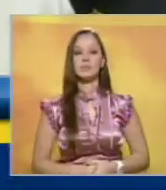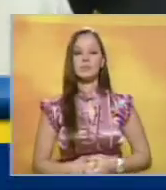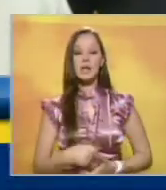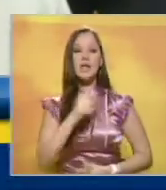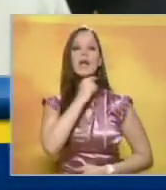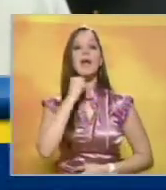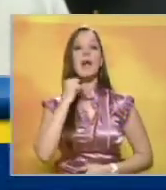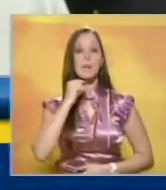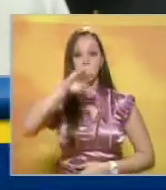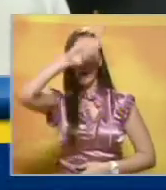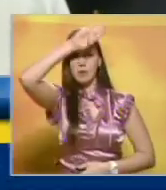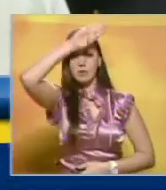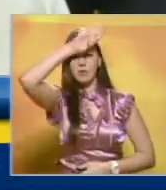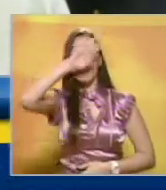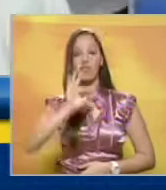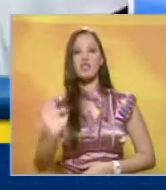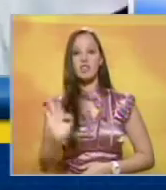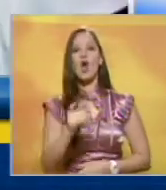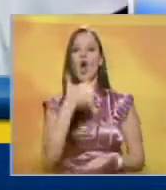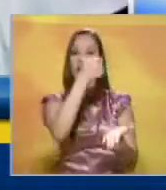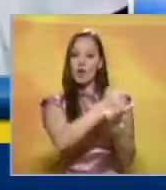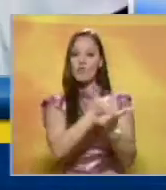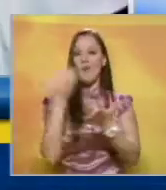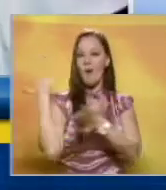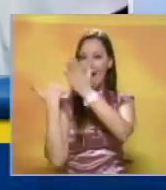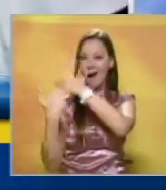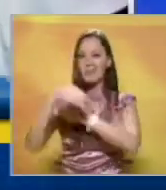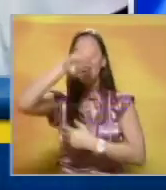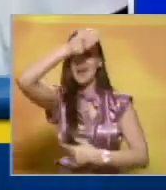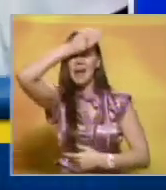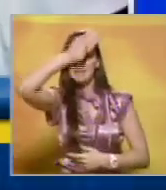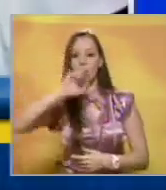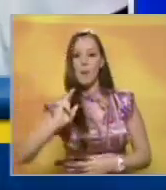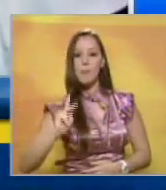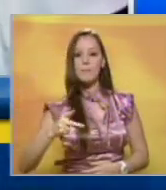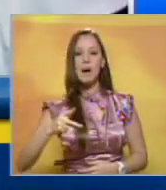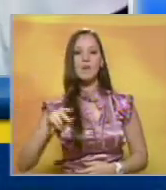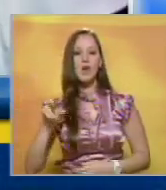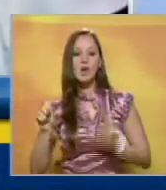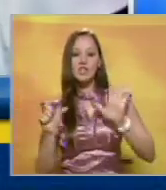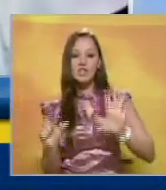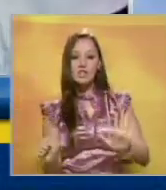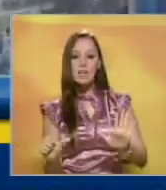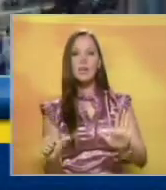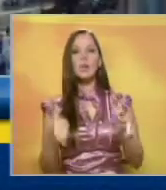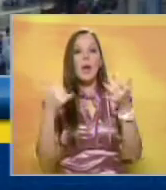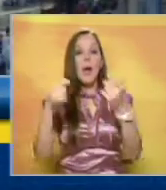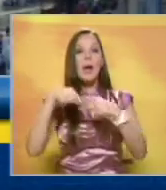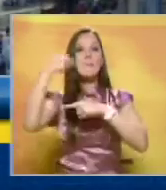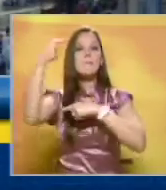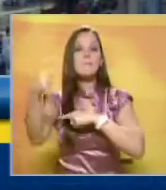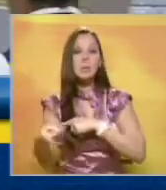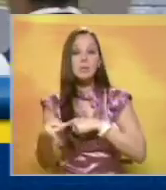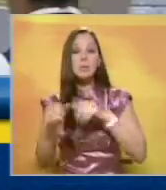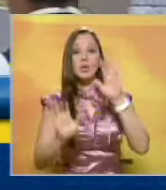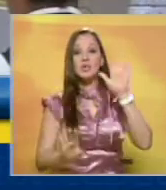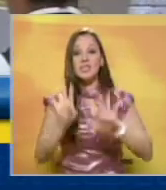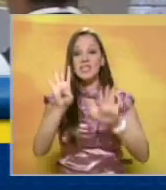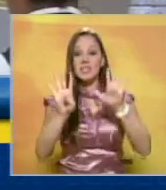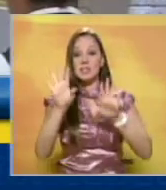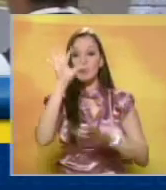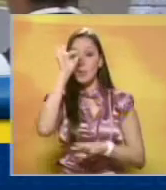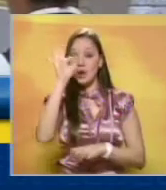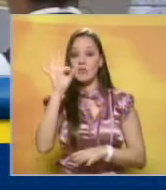El Papa Francisco confirmó que uno de sus antecesores, el Papa Pablo VI, será beatificado el próximo 19 de octubre